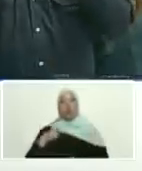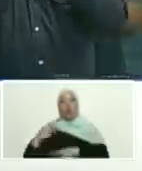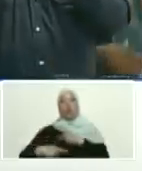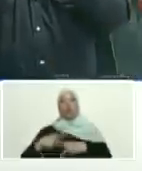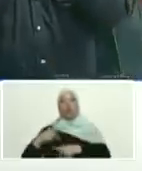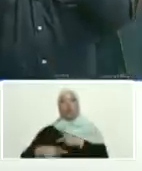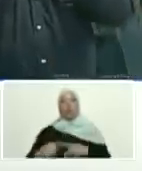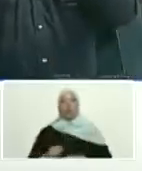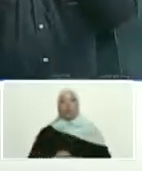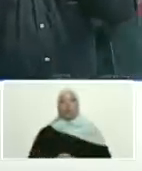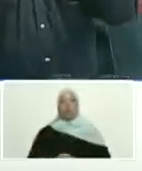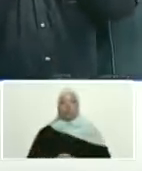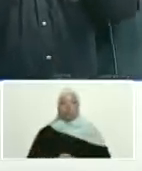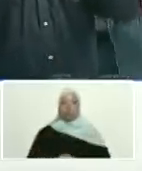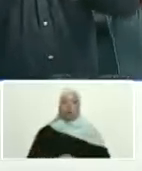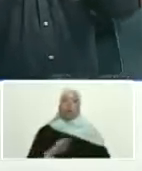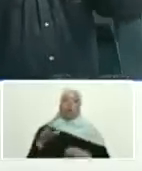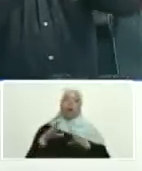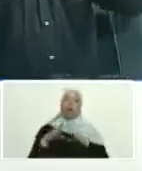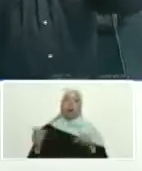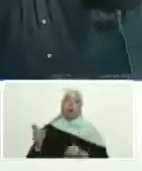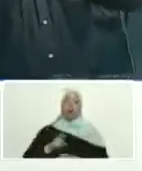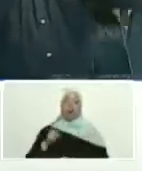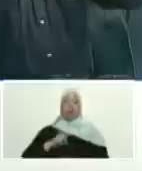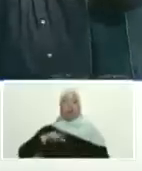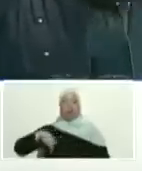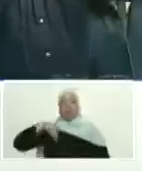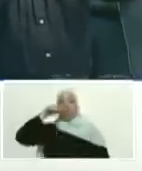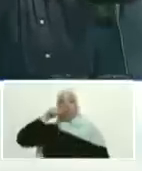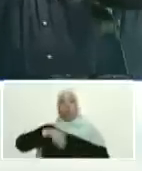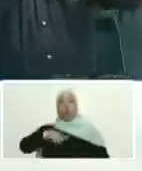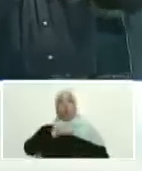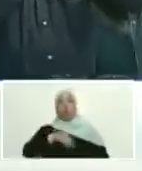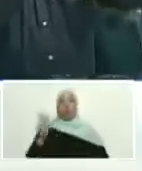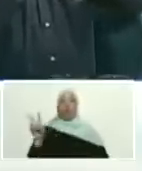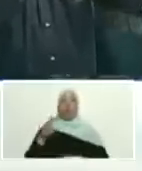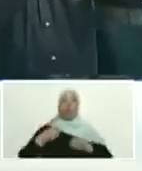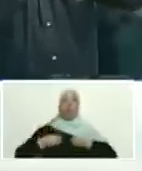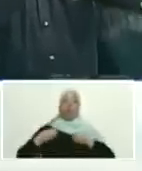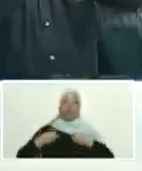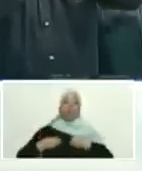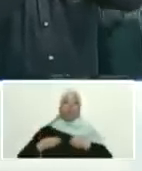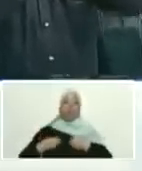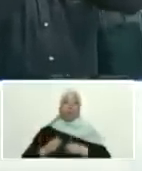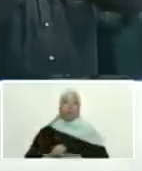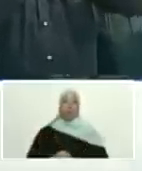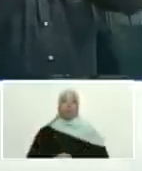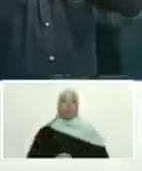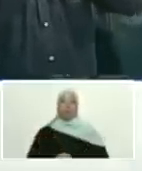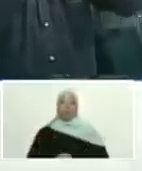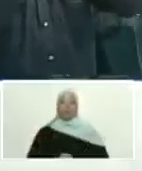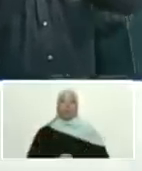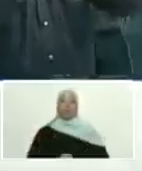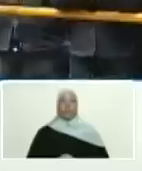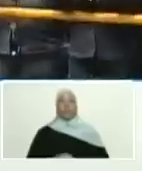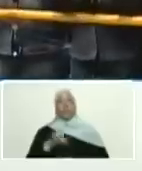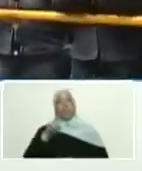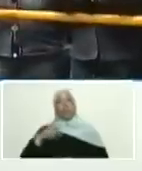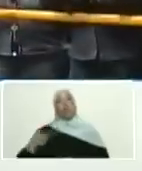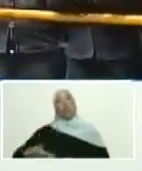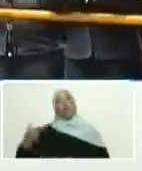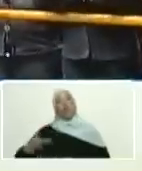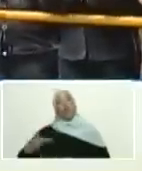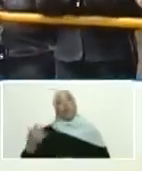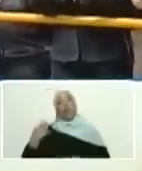producir y que produzca todo lo que necesita nuestro pueblo para vivir. Esa tiene que ser la línea. Por eso es tan importante lo que hemos